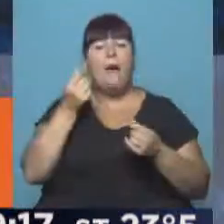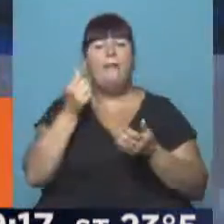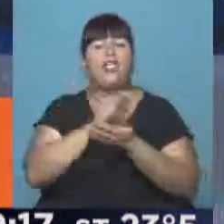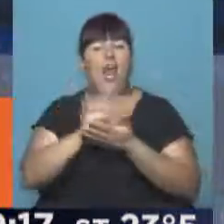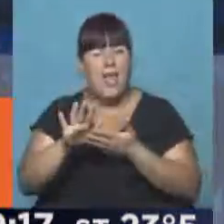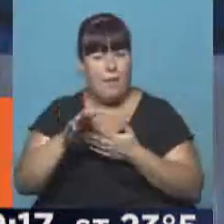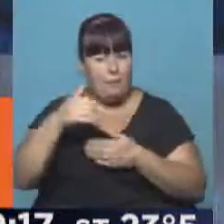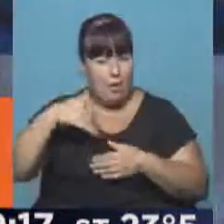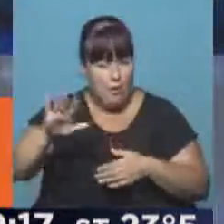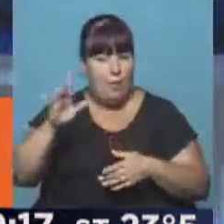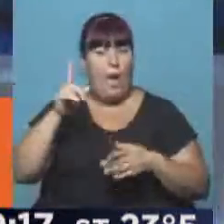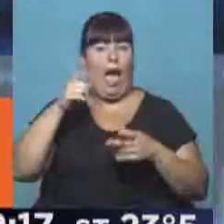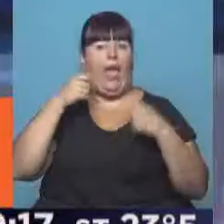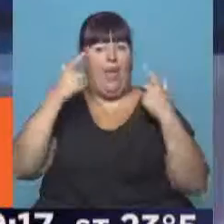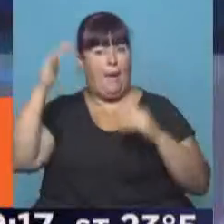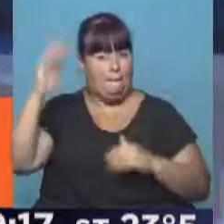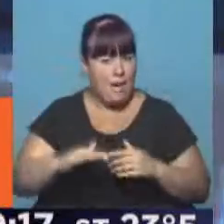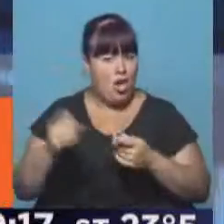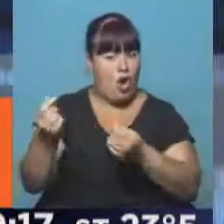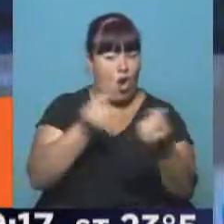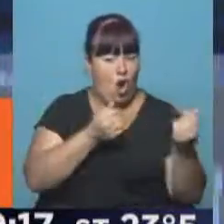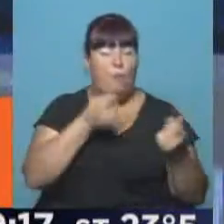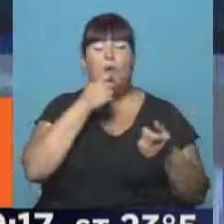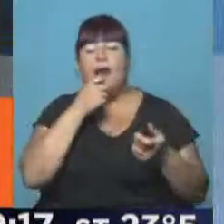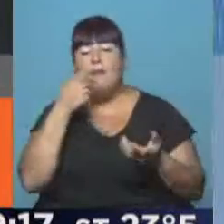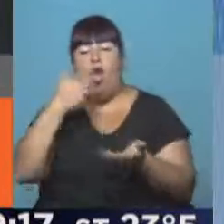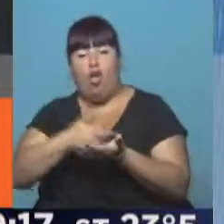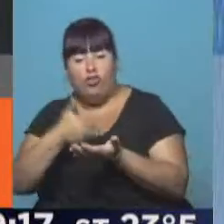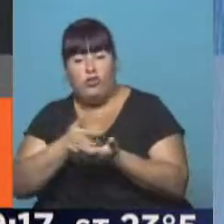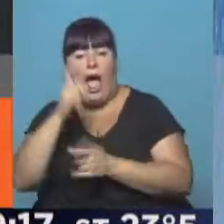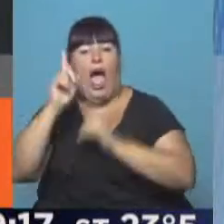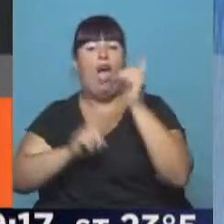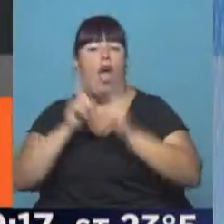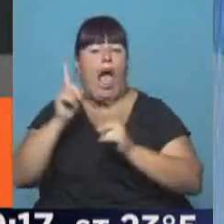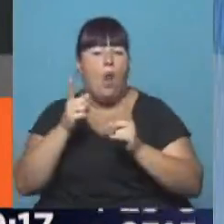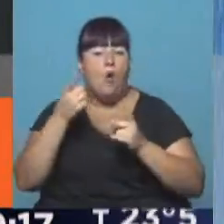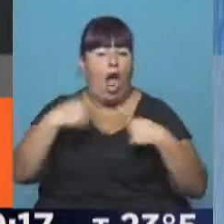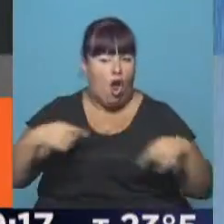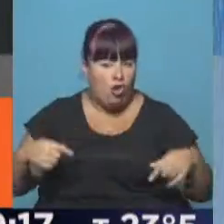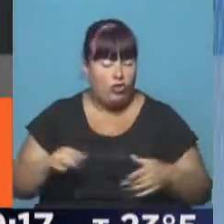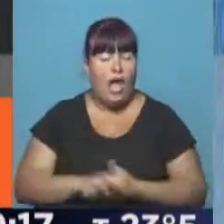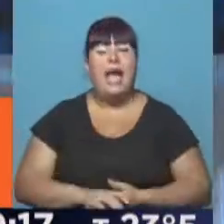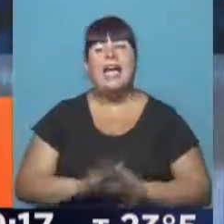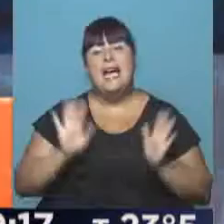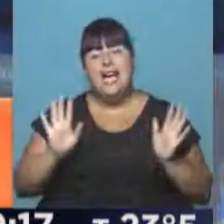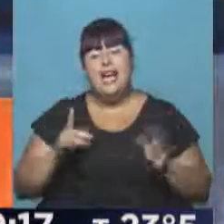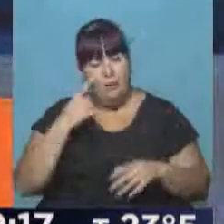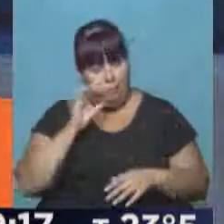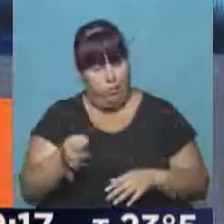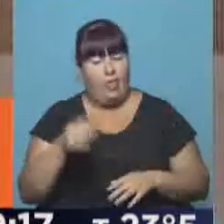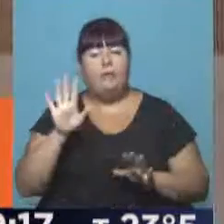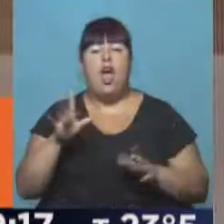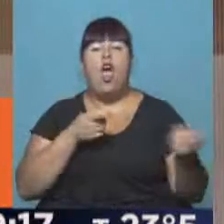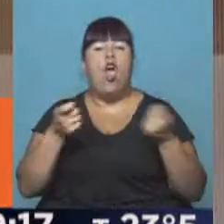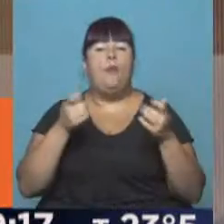transparentes va justamente a generar una baja en el precio por ejemplo al contado algunos este artículo bueno sabiendo el